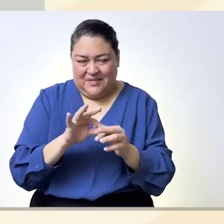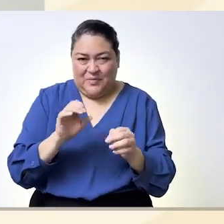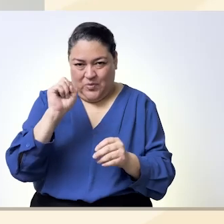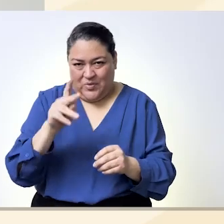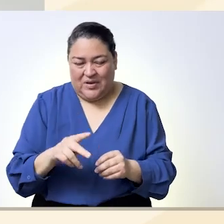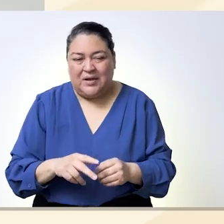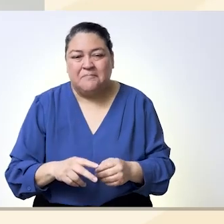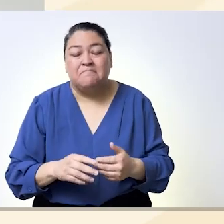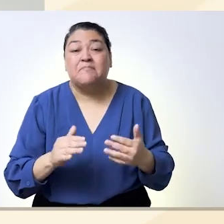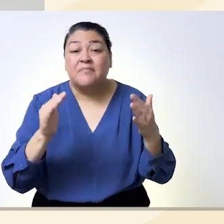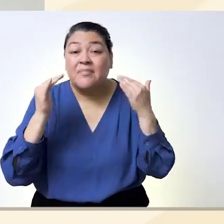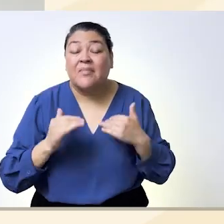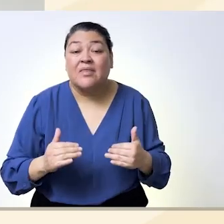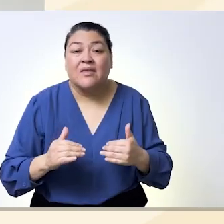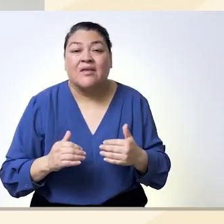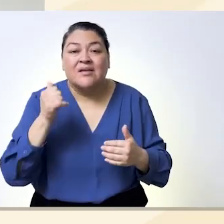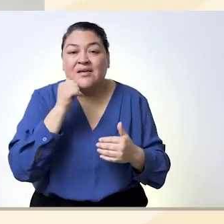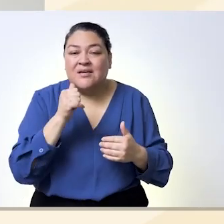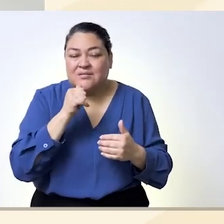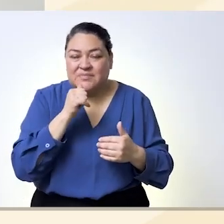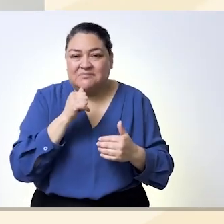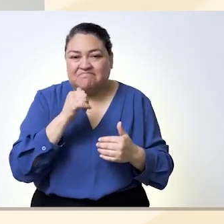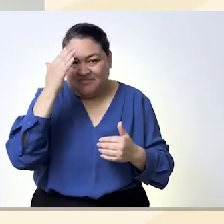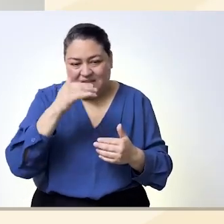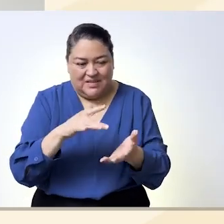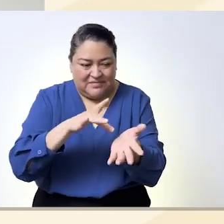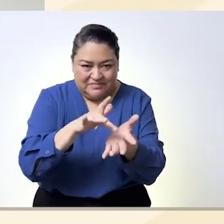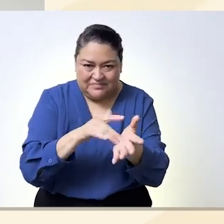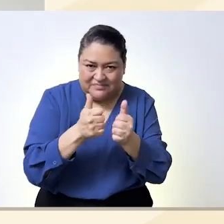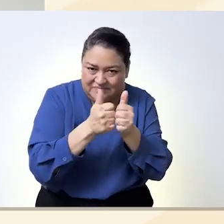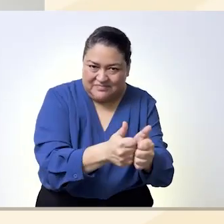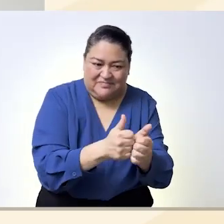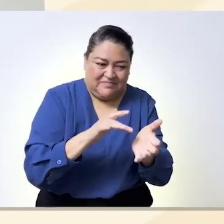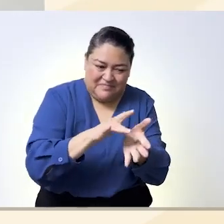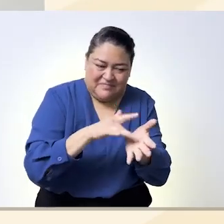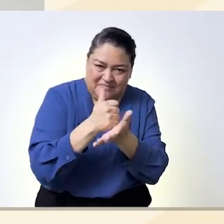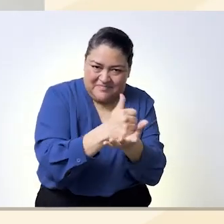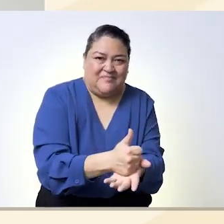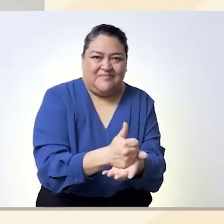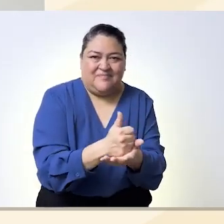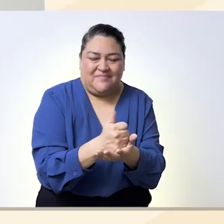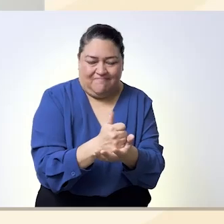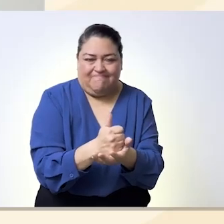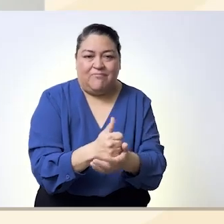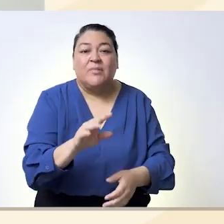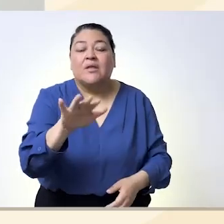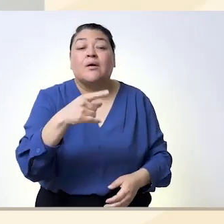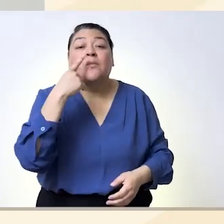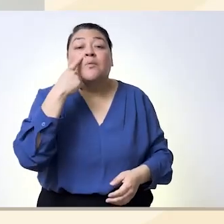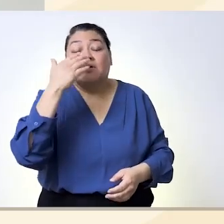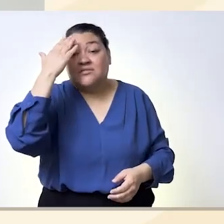con la cuestión del acompañamiento, ¿no? De la vida. Entonces, fíjense que parte de las dificultades que presentamos las